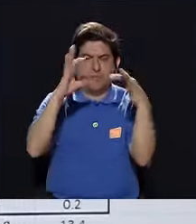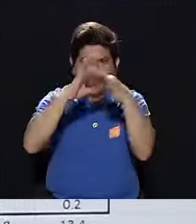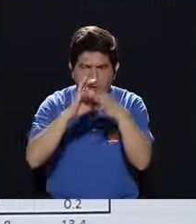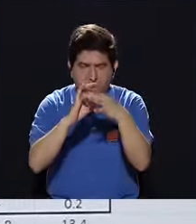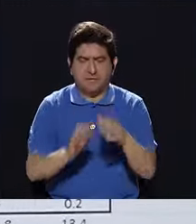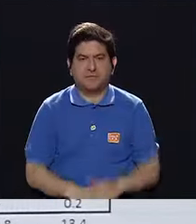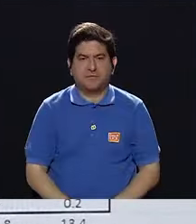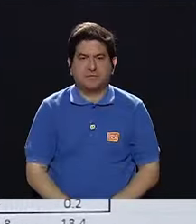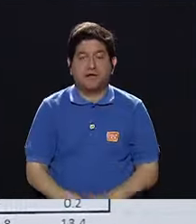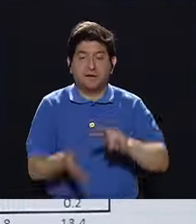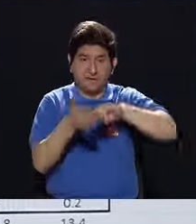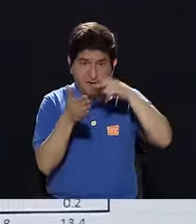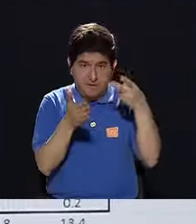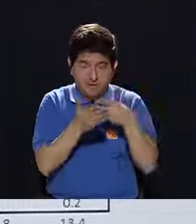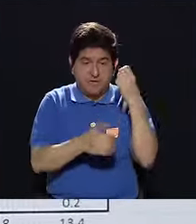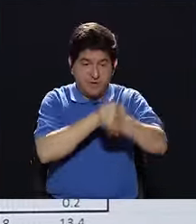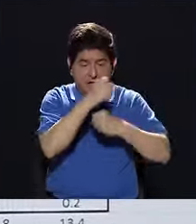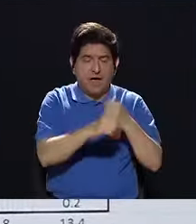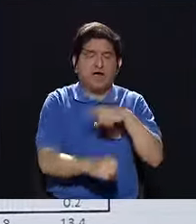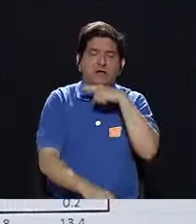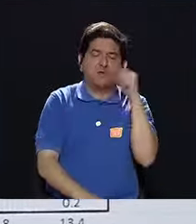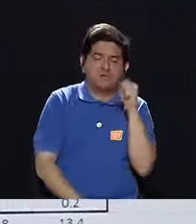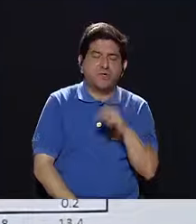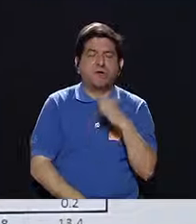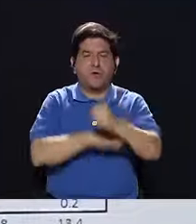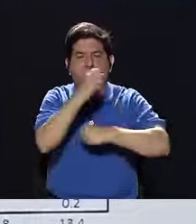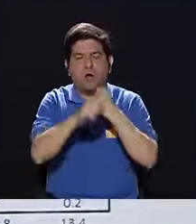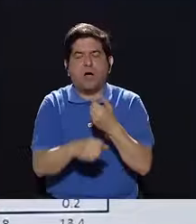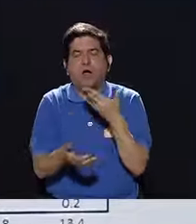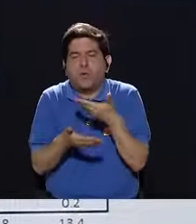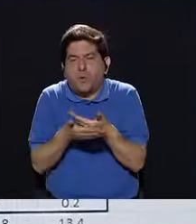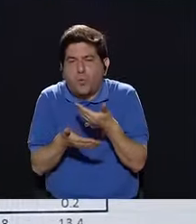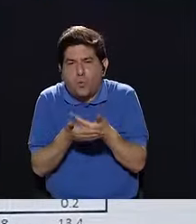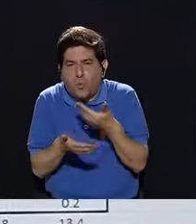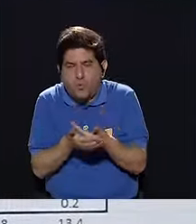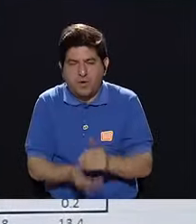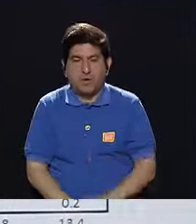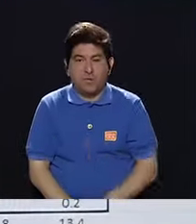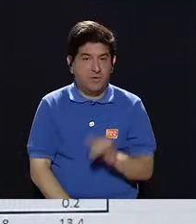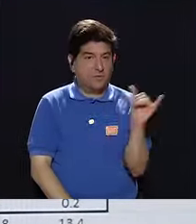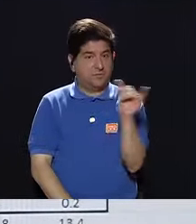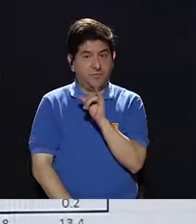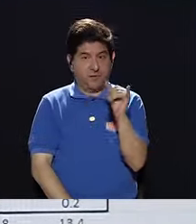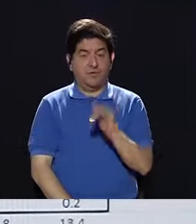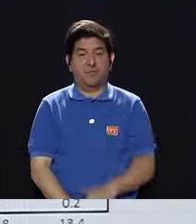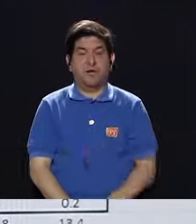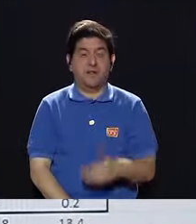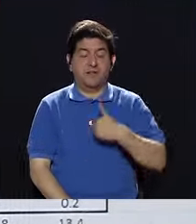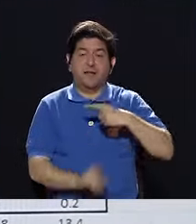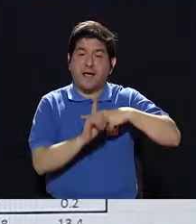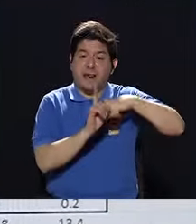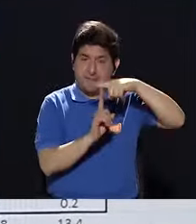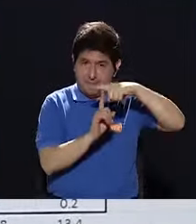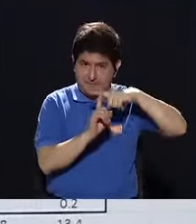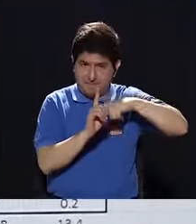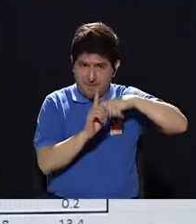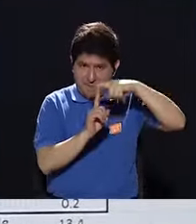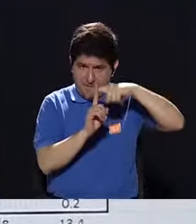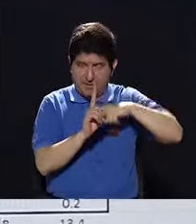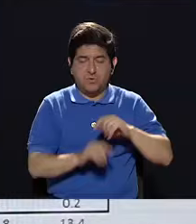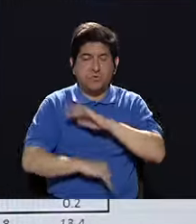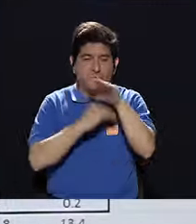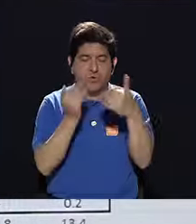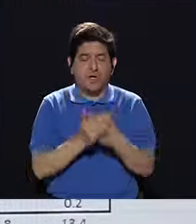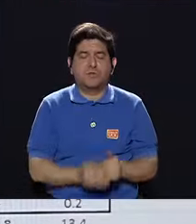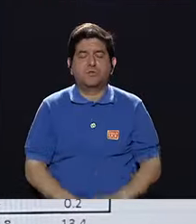obtener correlaciones entre los años secos, los años húmedos, y así como esto, pues también está la